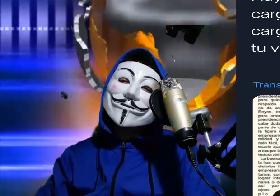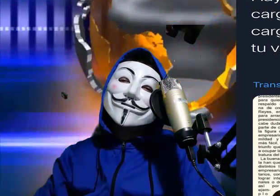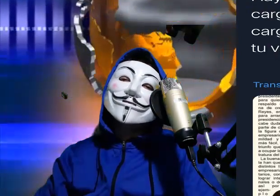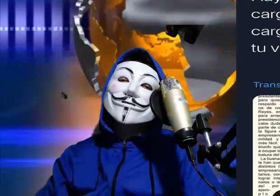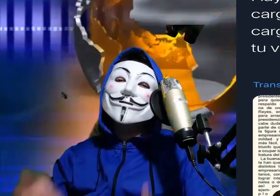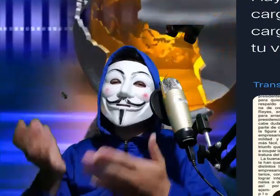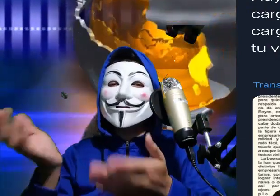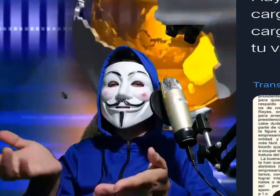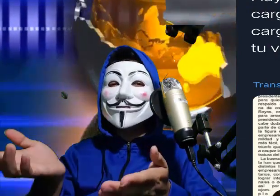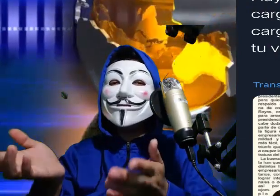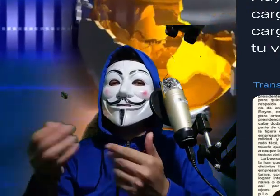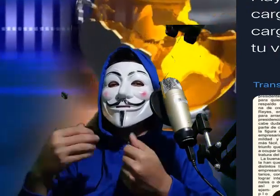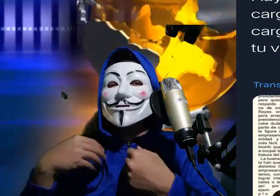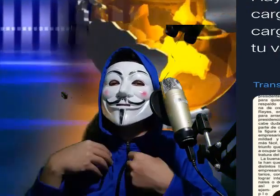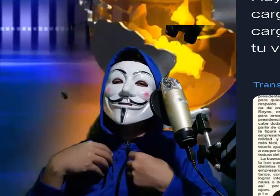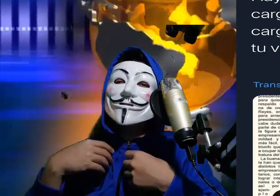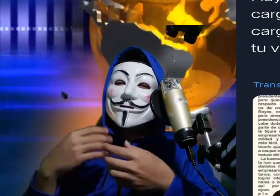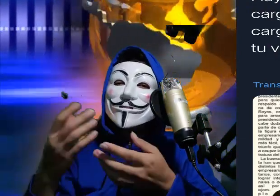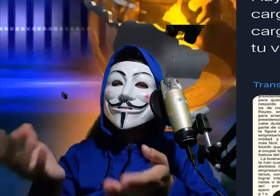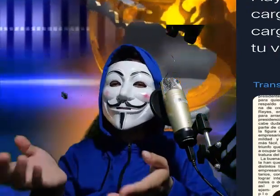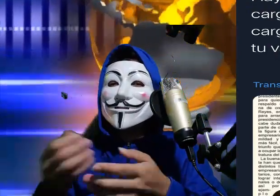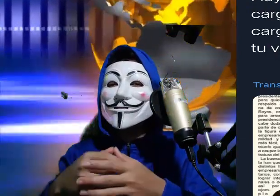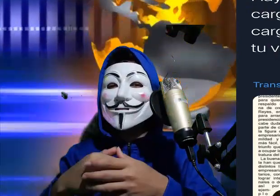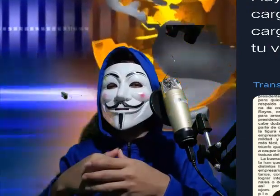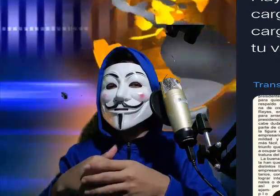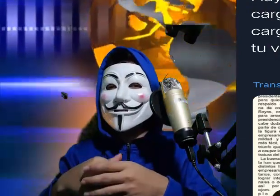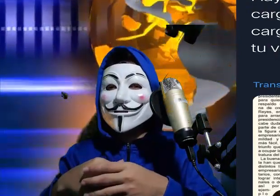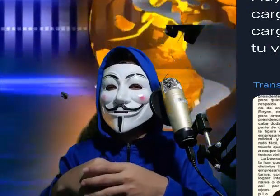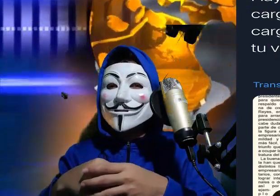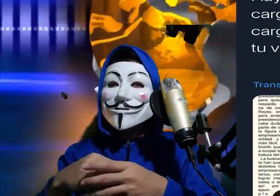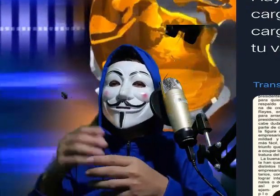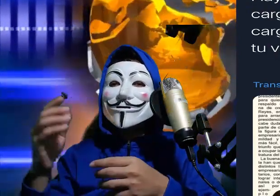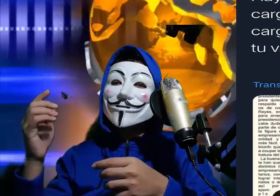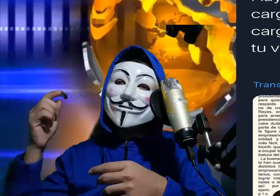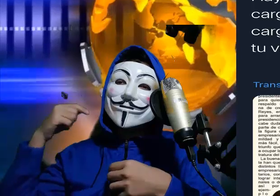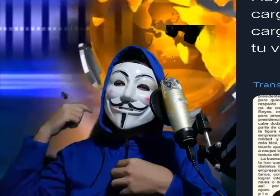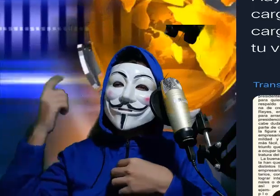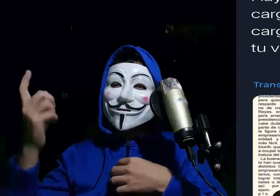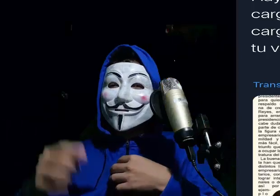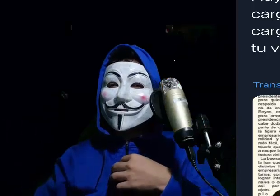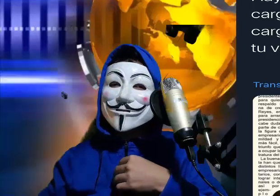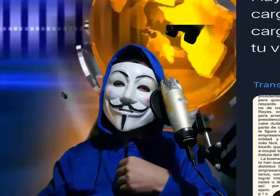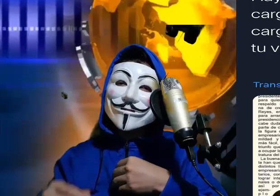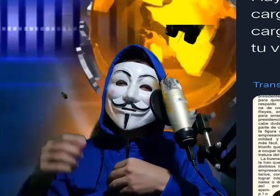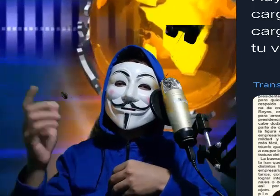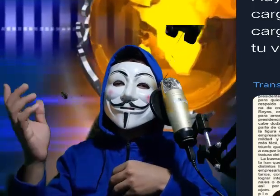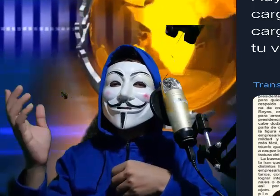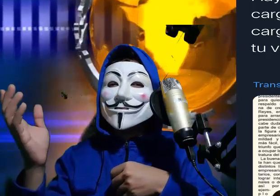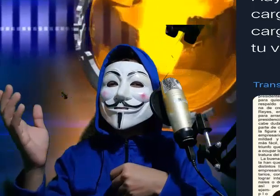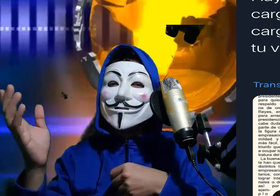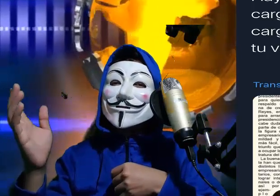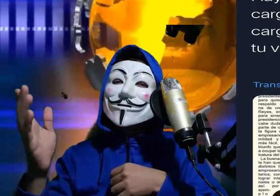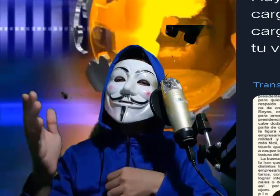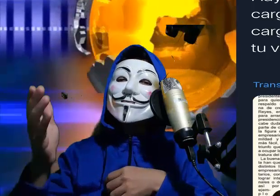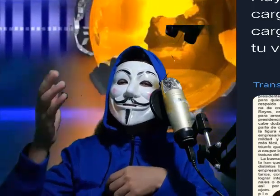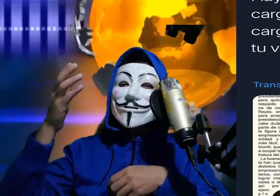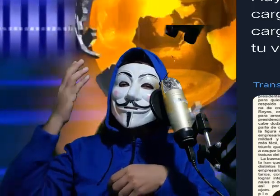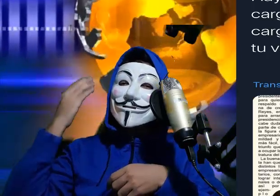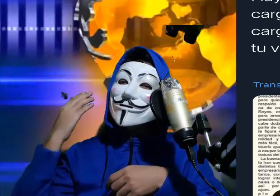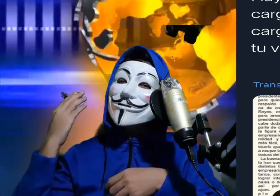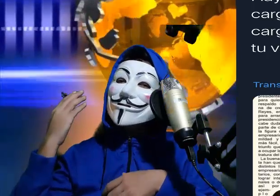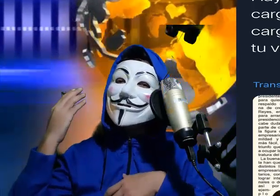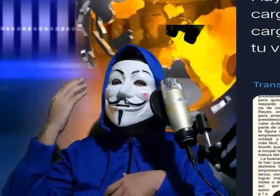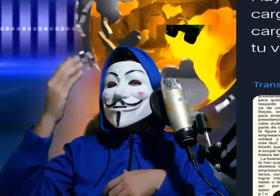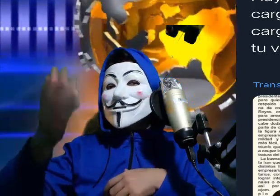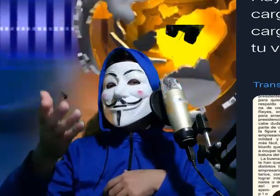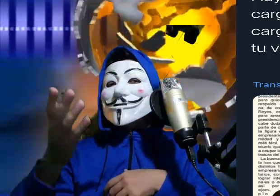ya les digo, ese señor yo le tenía mucha confianza. Y en los videos pasados, para las personas que me conocen